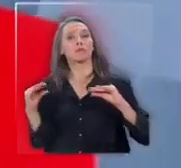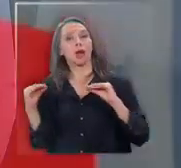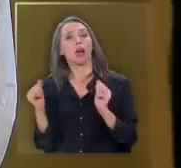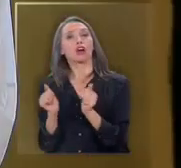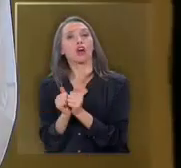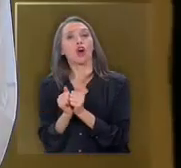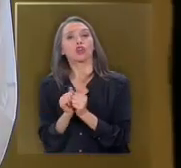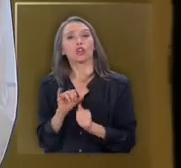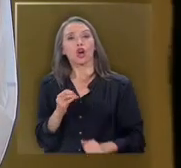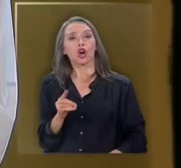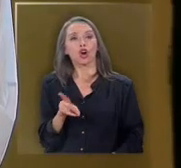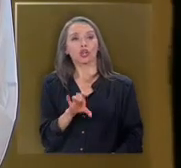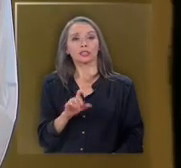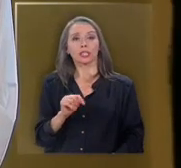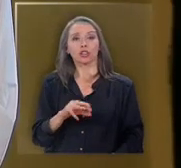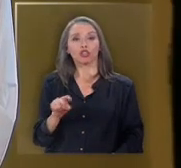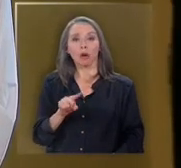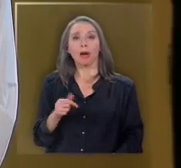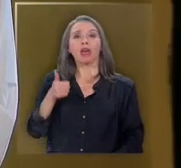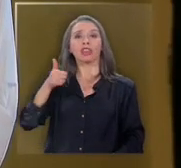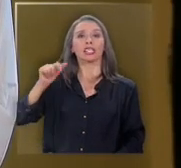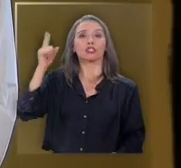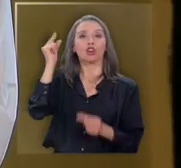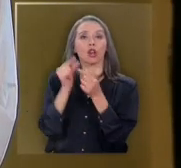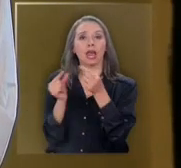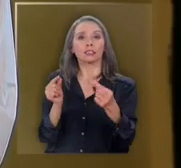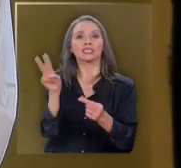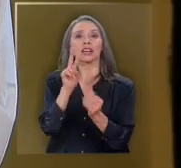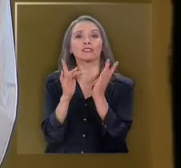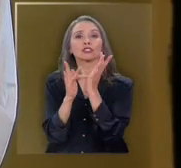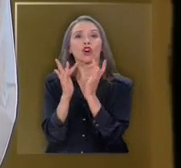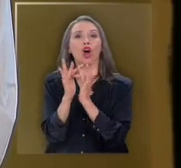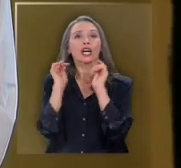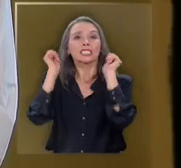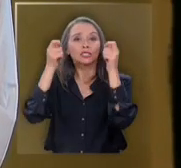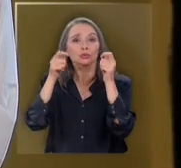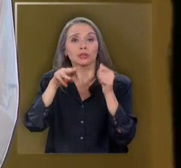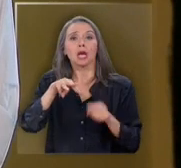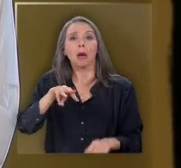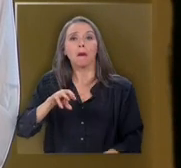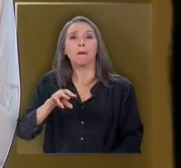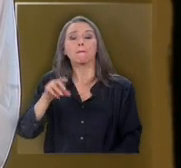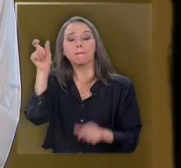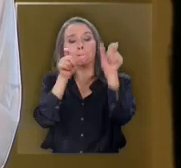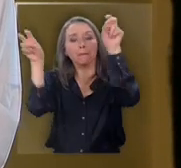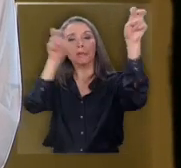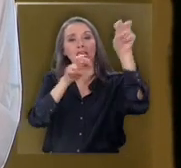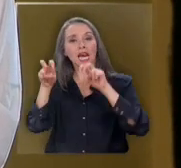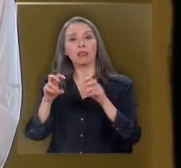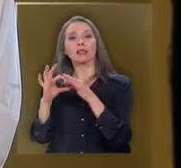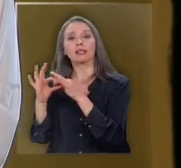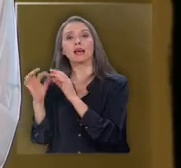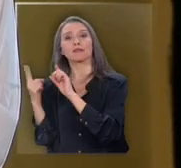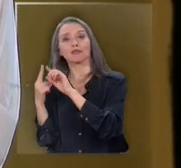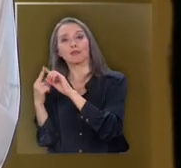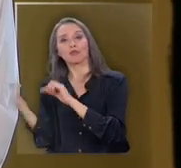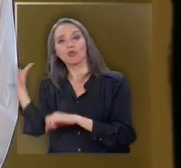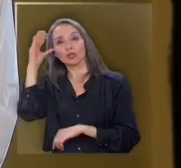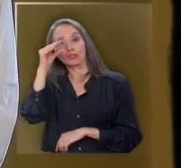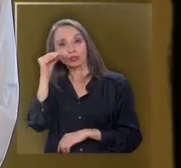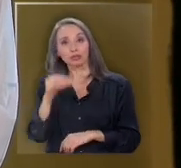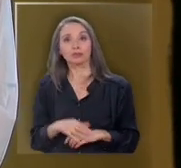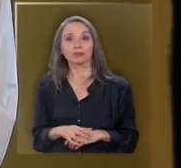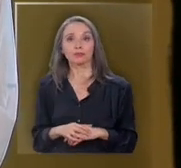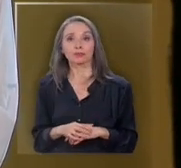en contacto con josé tomás vicuña director nacional del servicio jesuita a migrantes como esta josé tomás gracias por el contacto buenas noches